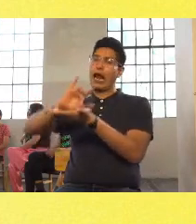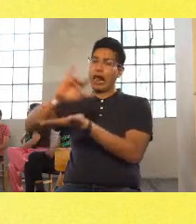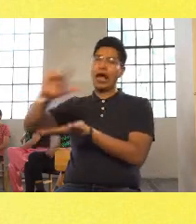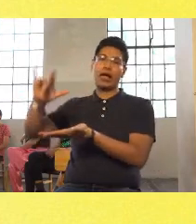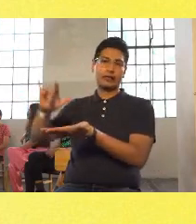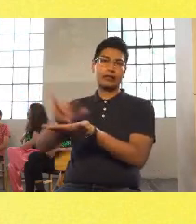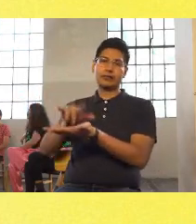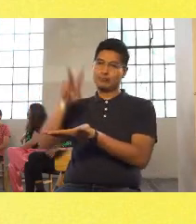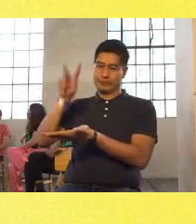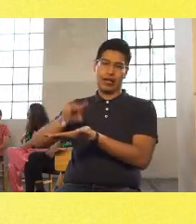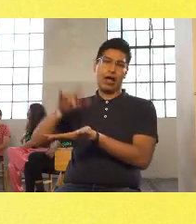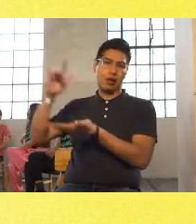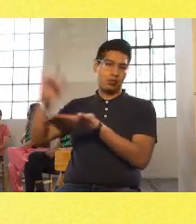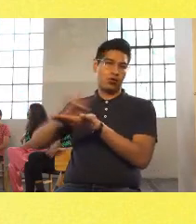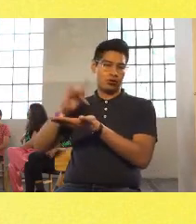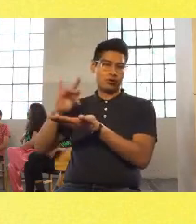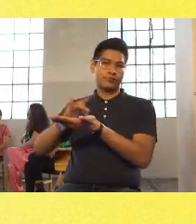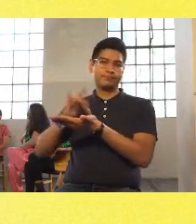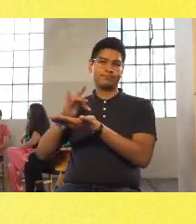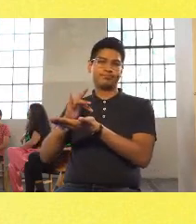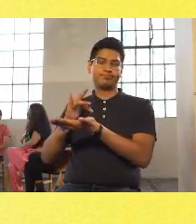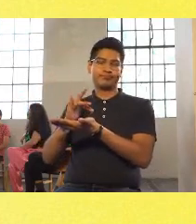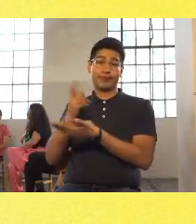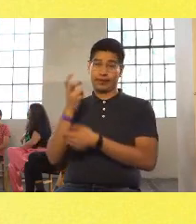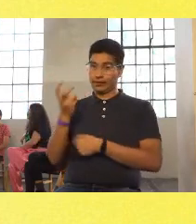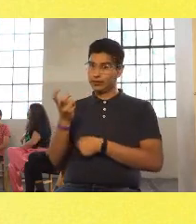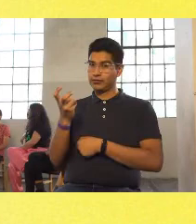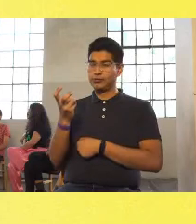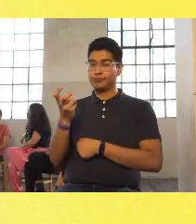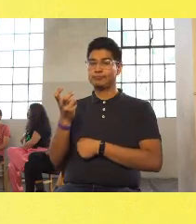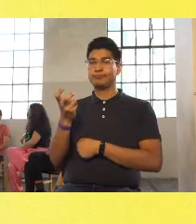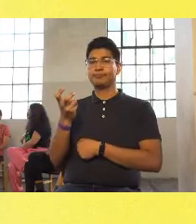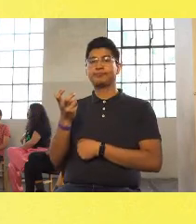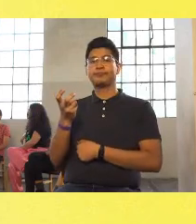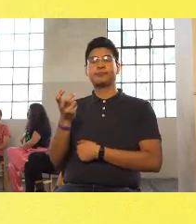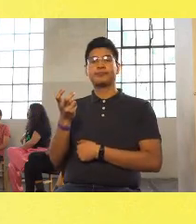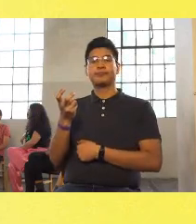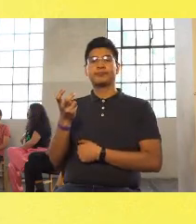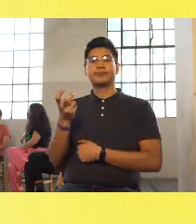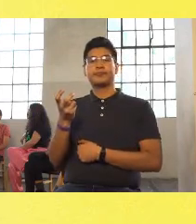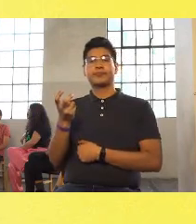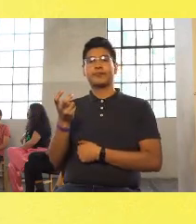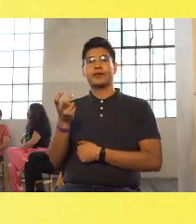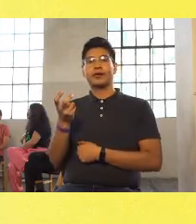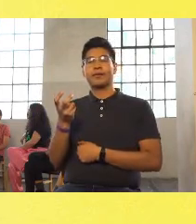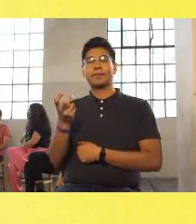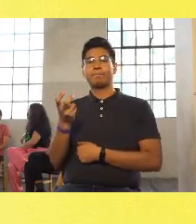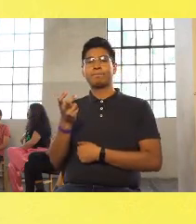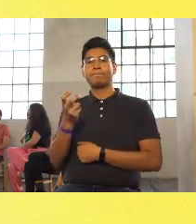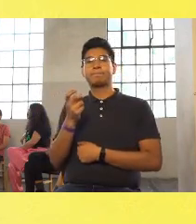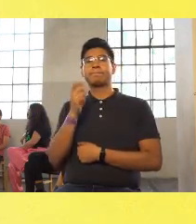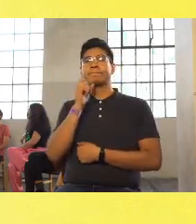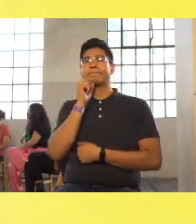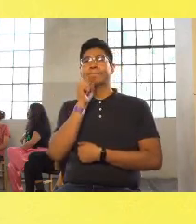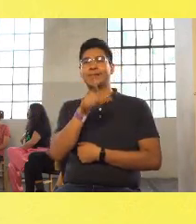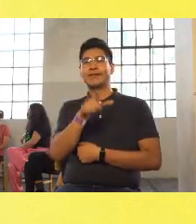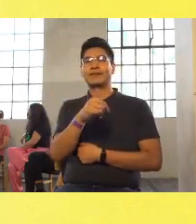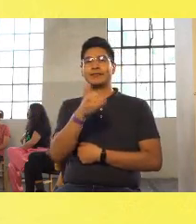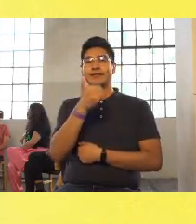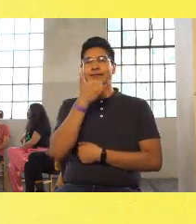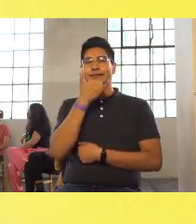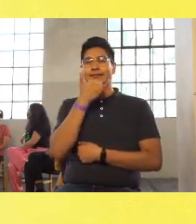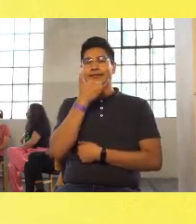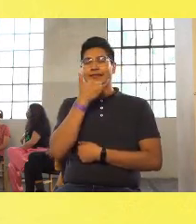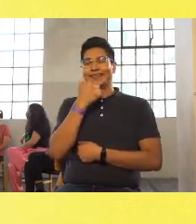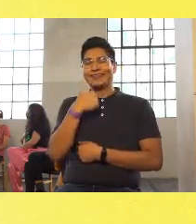lucha. Entonces, por un lado eso, y también por otro lado, pues grupos, y no sé por qué se me están saliendo